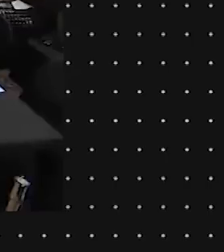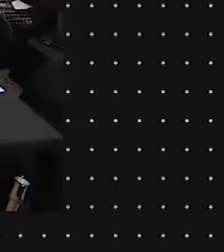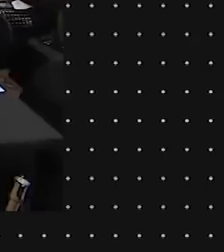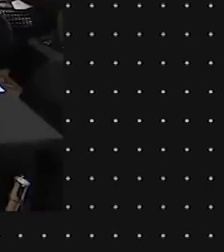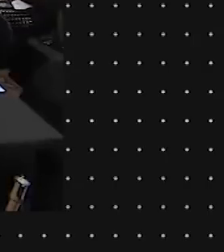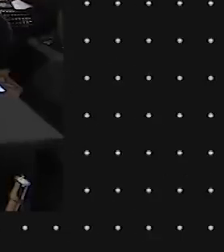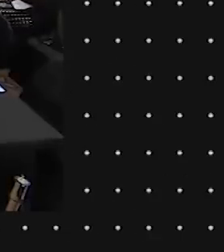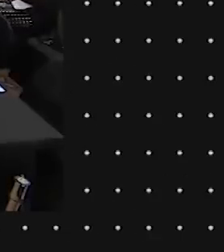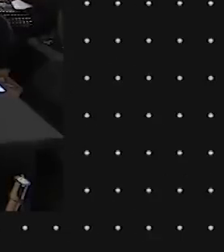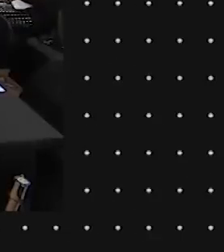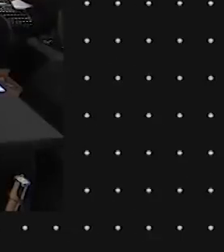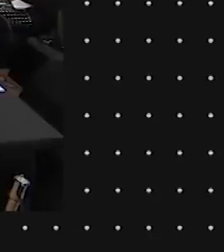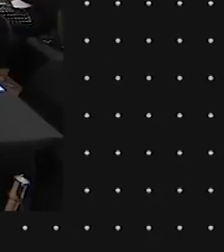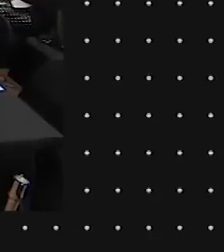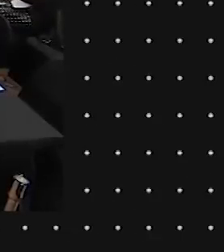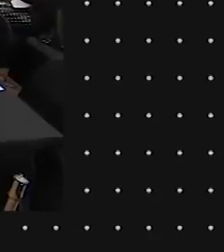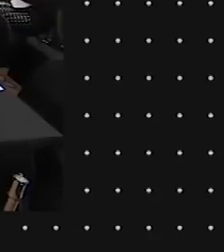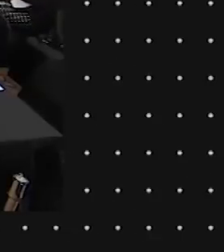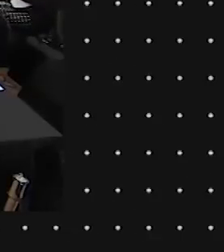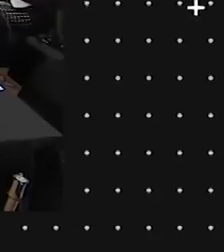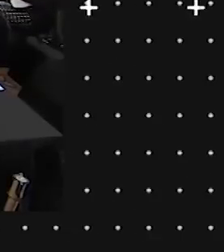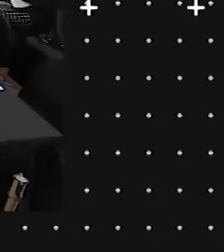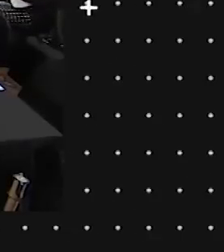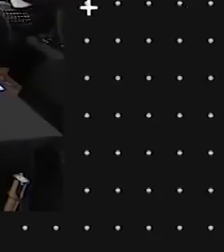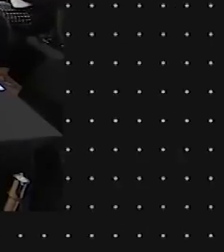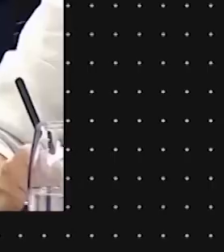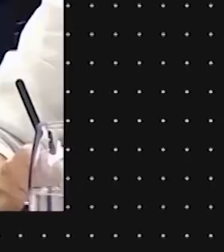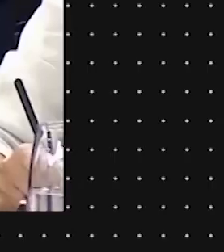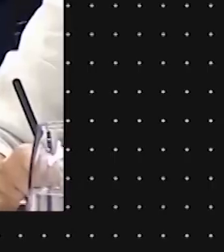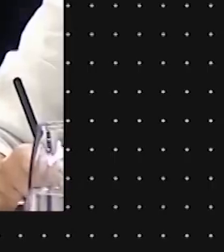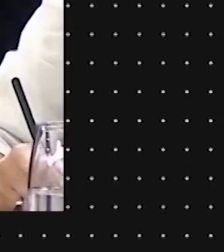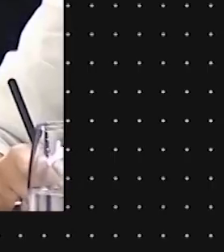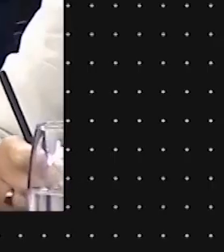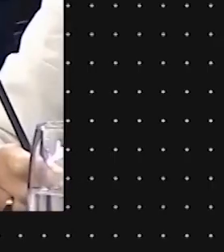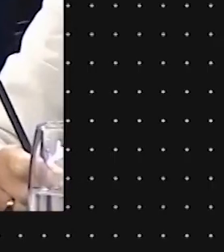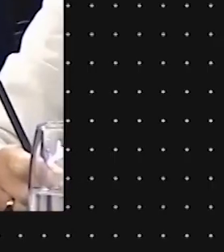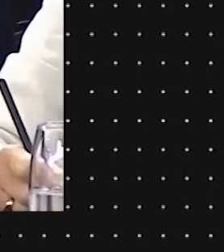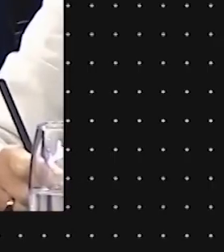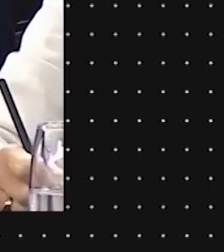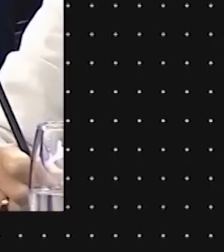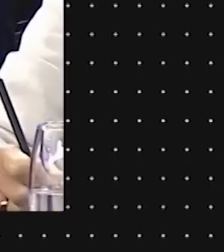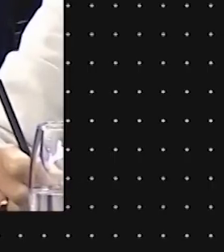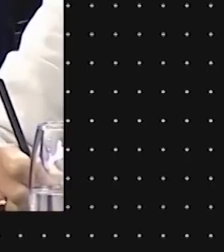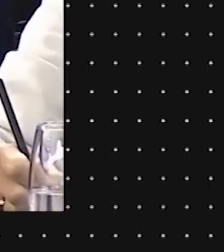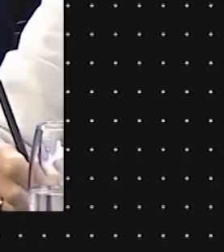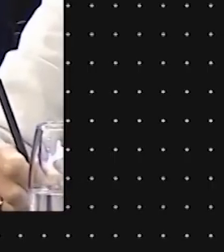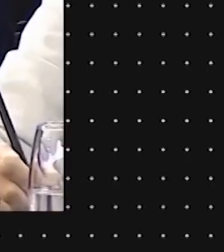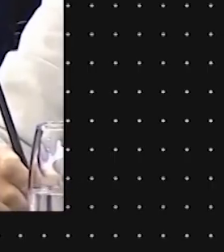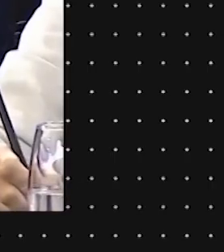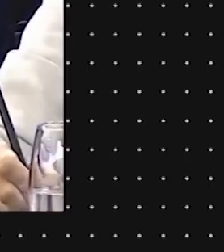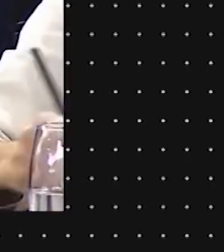como socio del mercosur es que avancemos todos juntos Bueno si no podemos hacerlo de esa manera